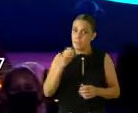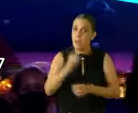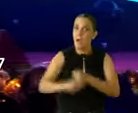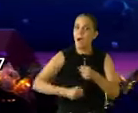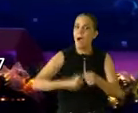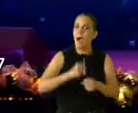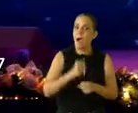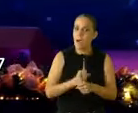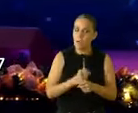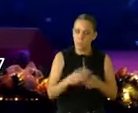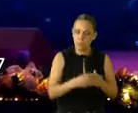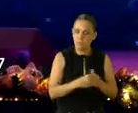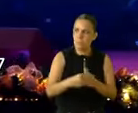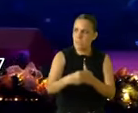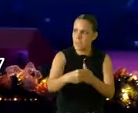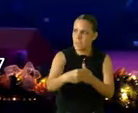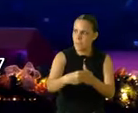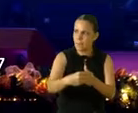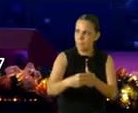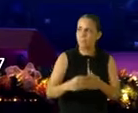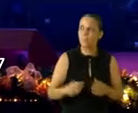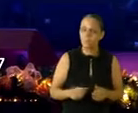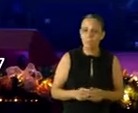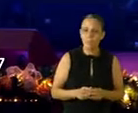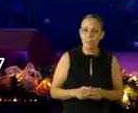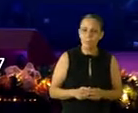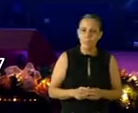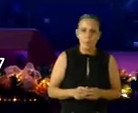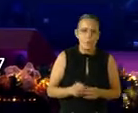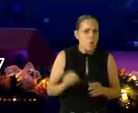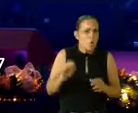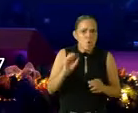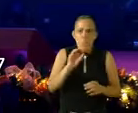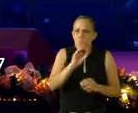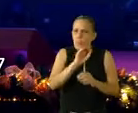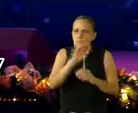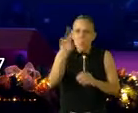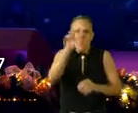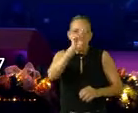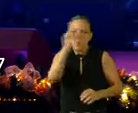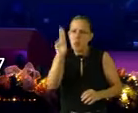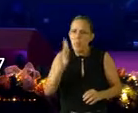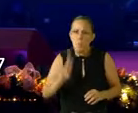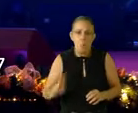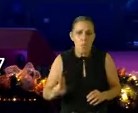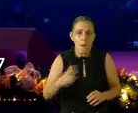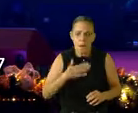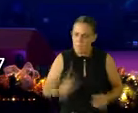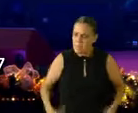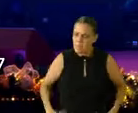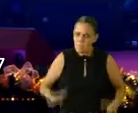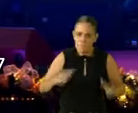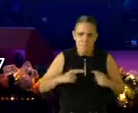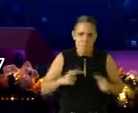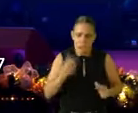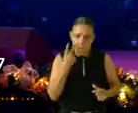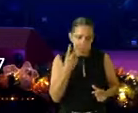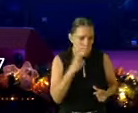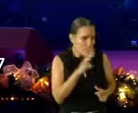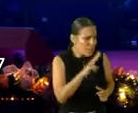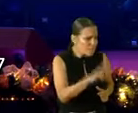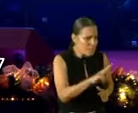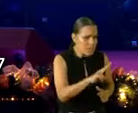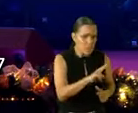dijo: en mi vida esto había pasado. Padre Benito no permite ni que